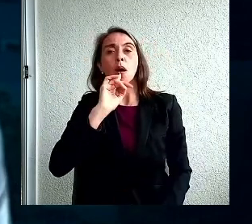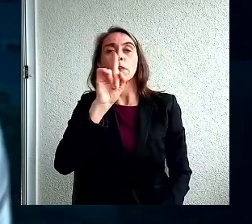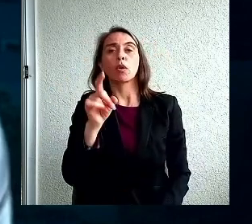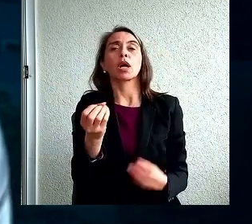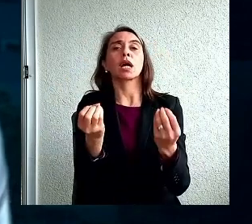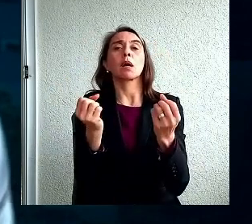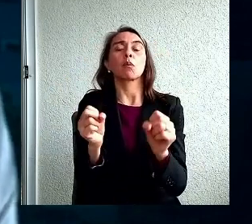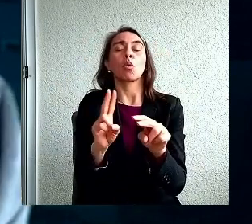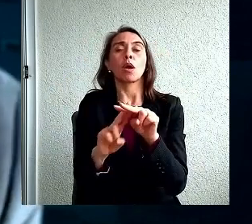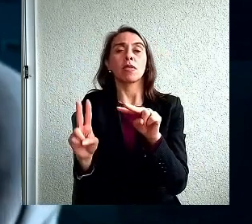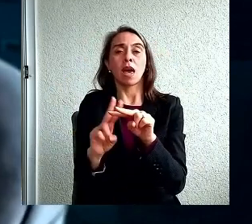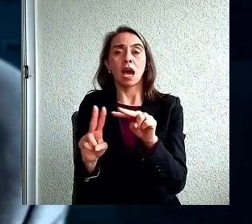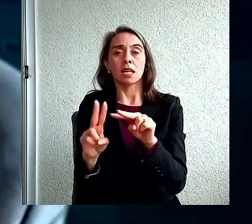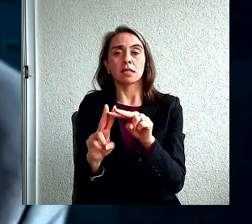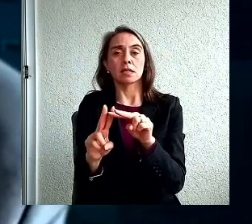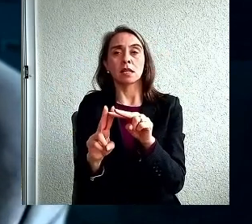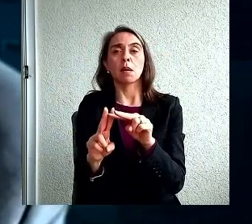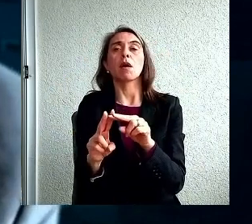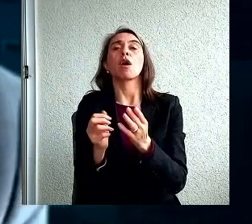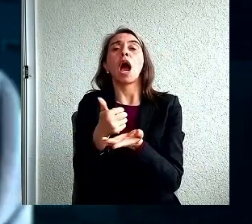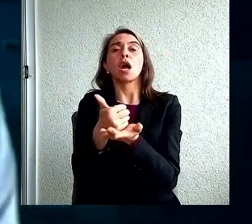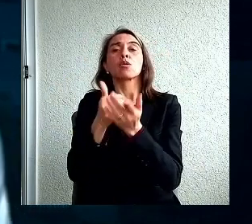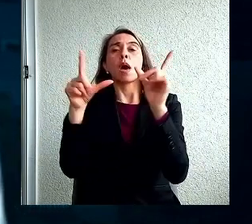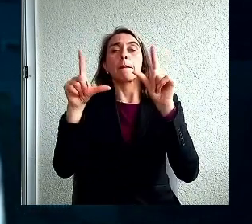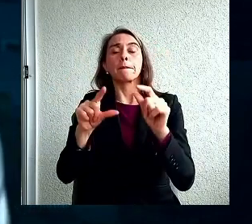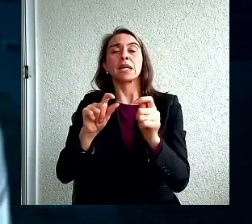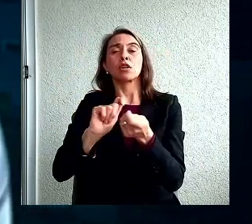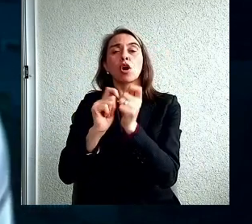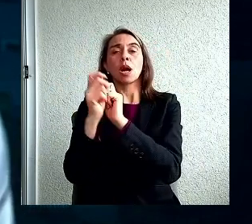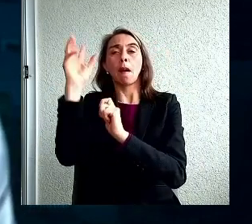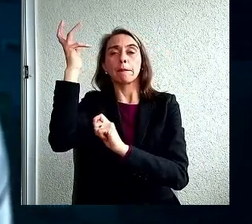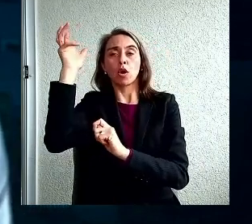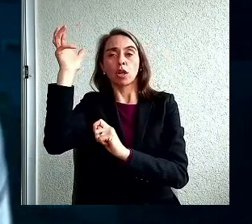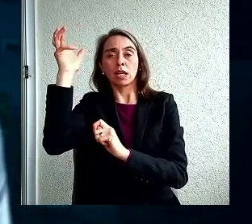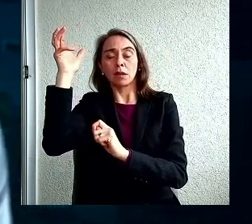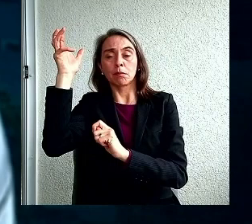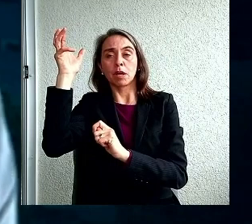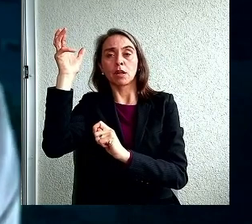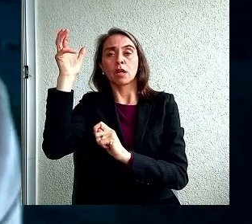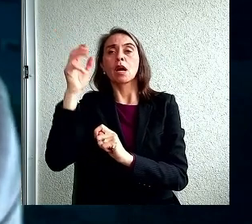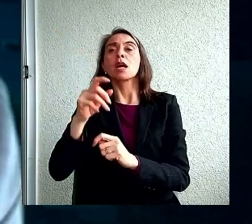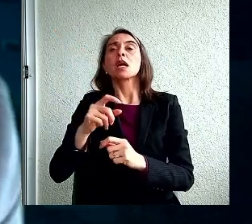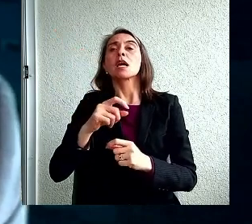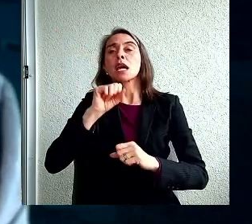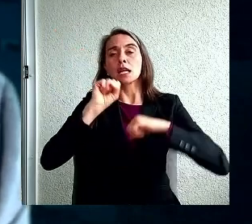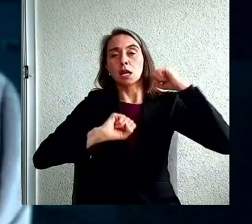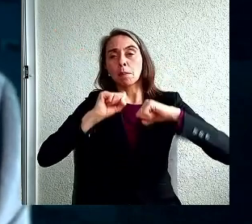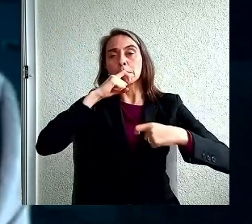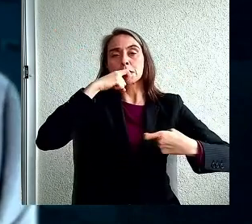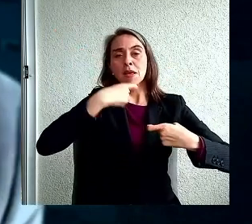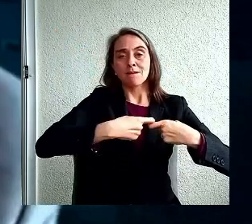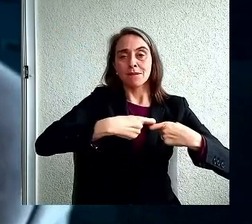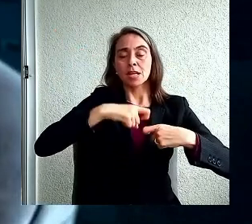contribuir a disminuir los efectos de cambio climático de la perspectiva de la metalurgia, minería y la química?